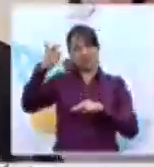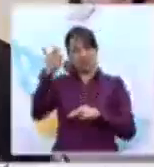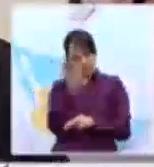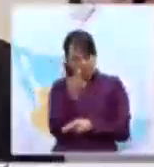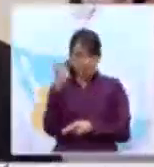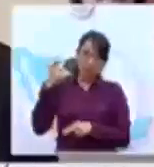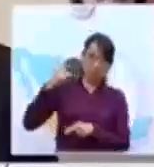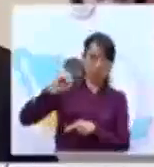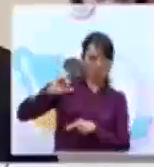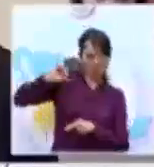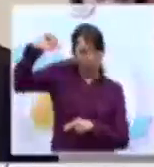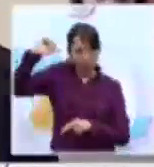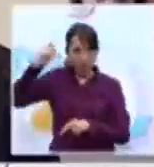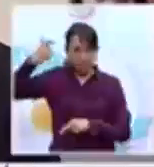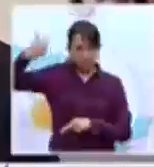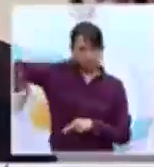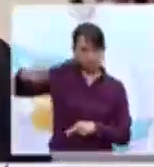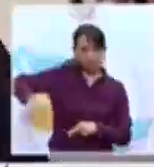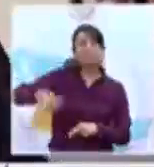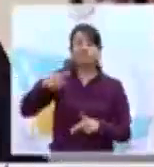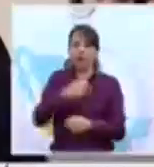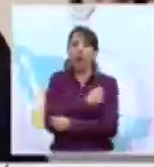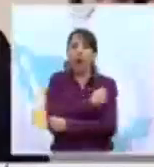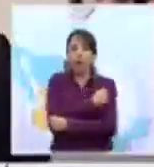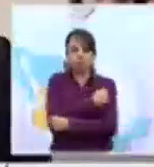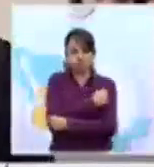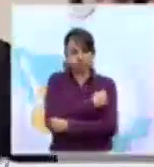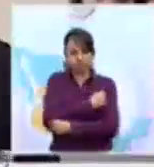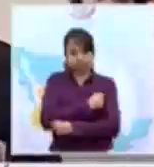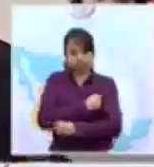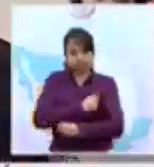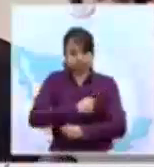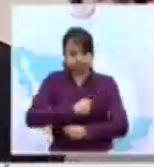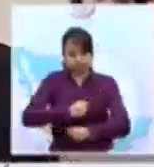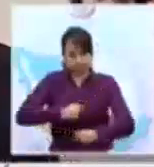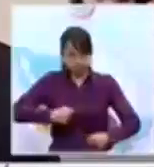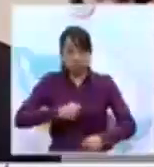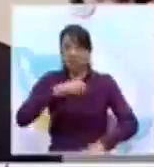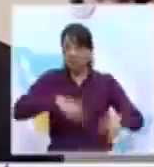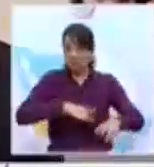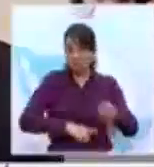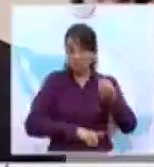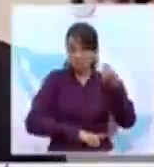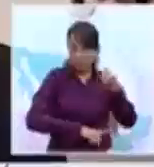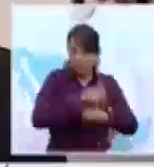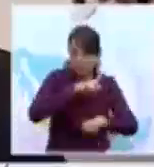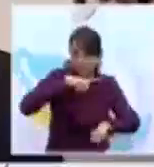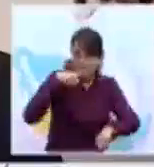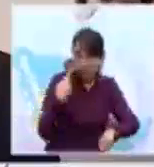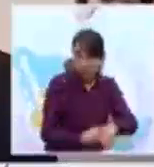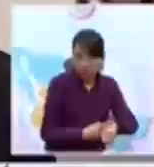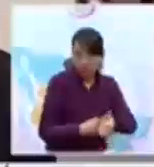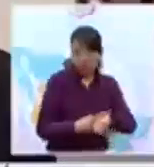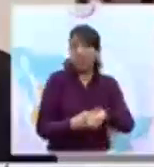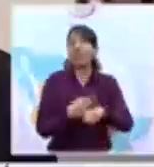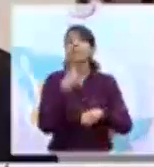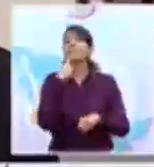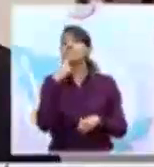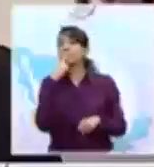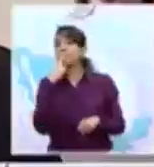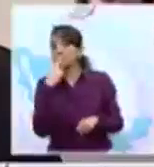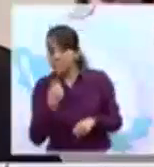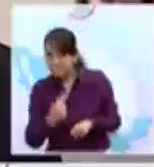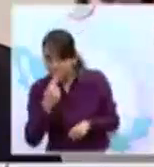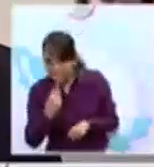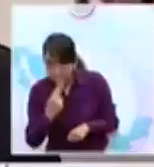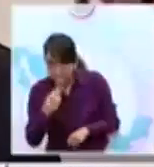decir, para desarrollar una diabetes se necesitaba tener dinero, necesitaba tener recursos, no era gratis la diabetes.